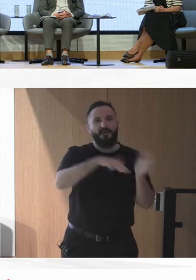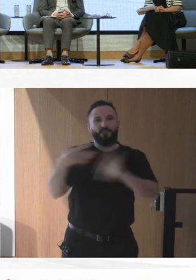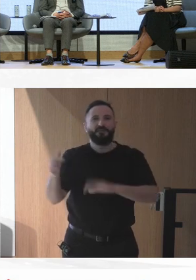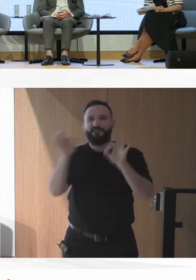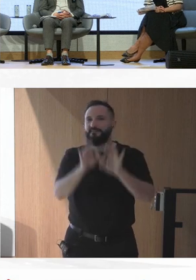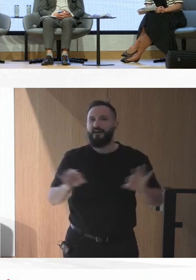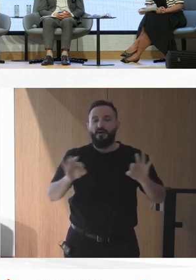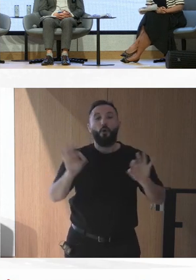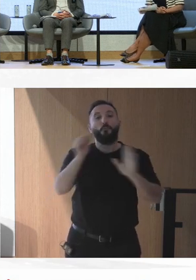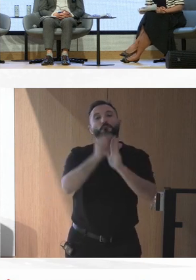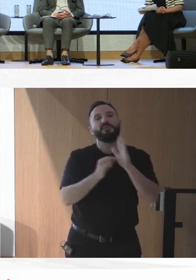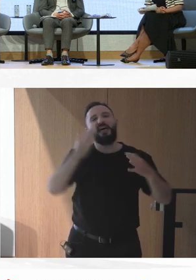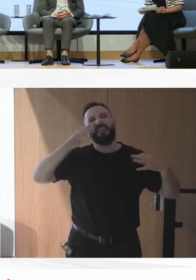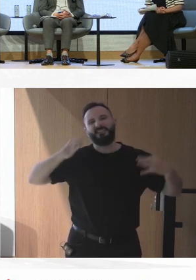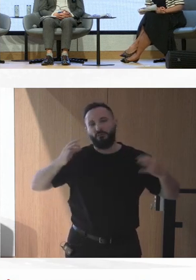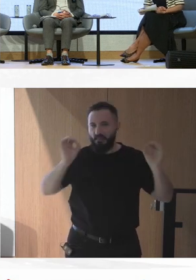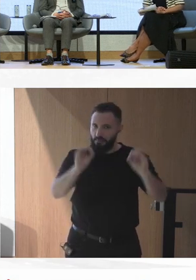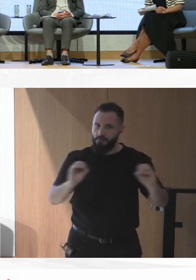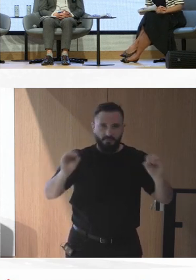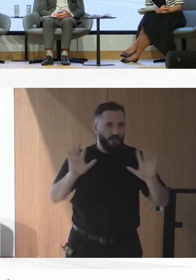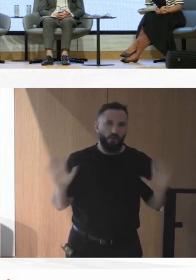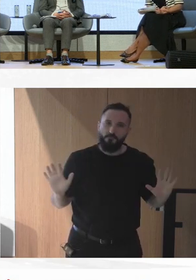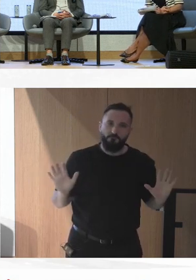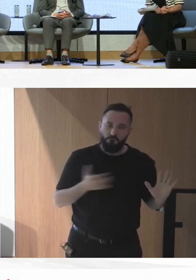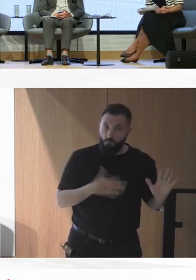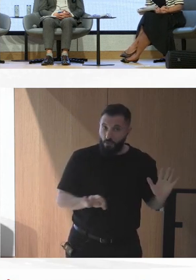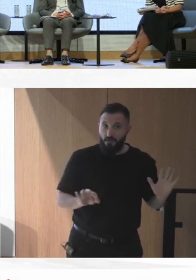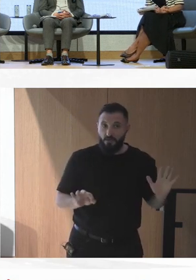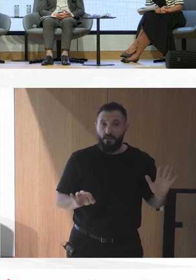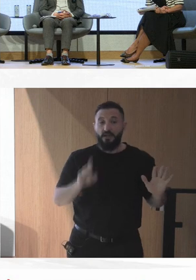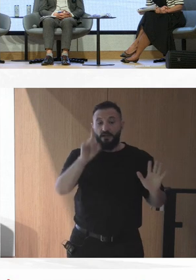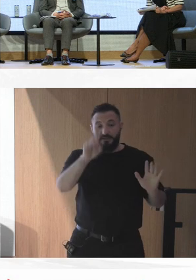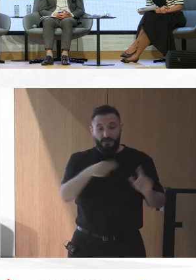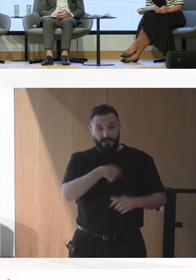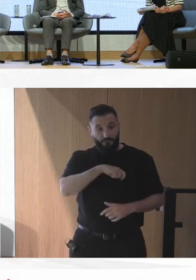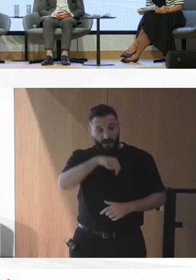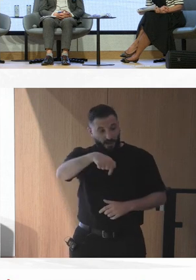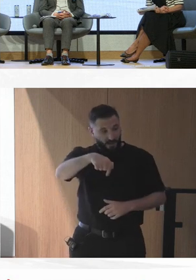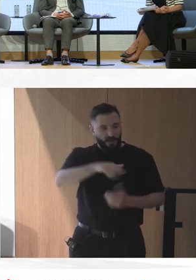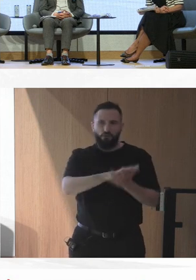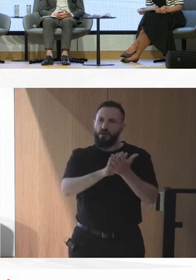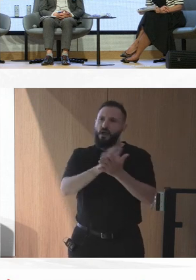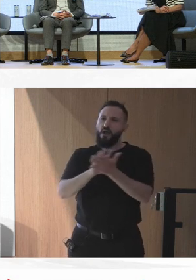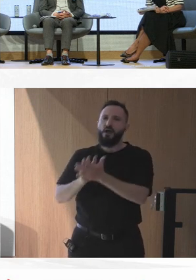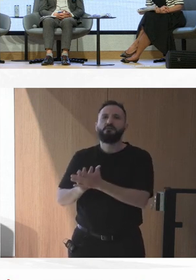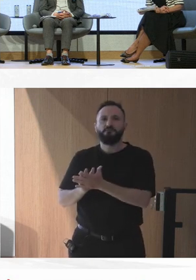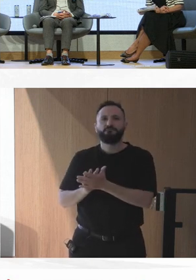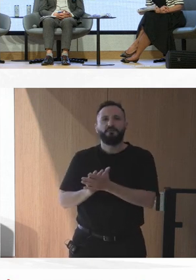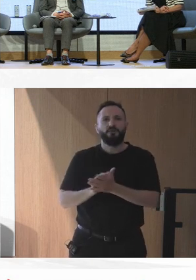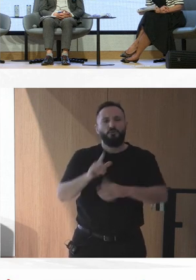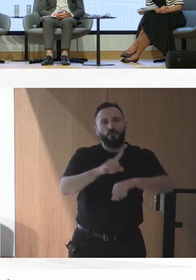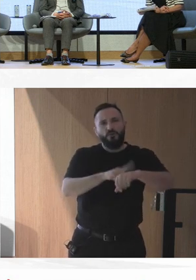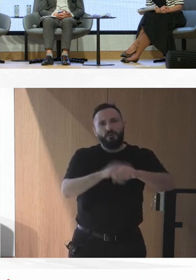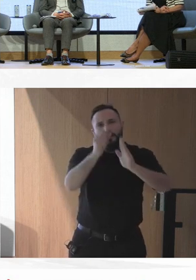de seguridad, ¿no?, en el sentido del sistema penal. Además, en España hay límites claros en relación con la duración de la